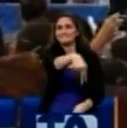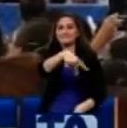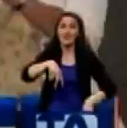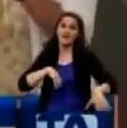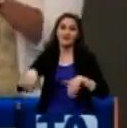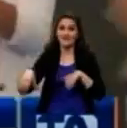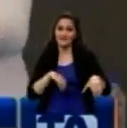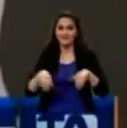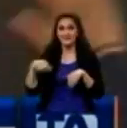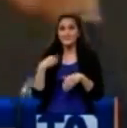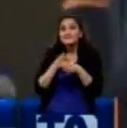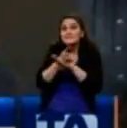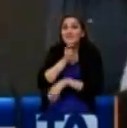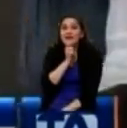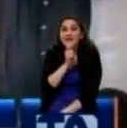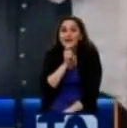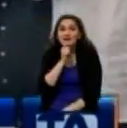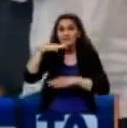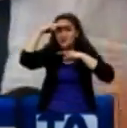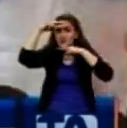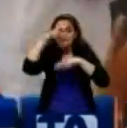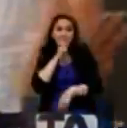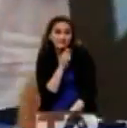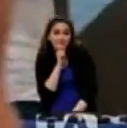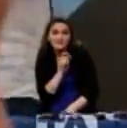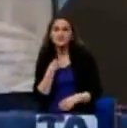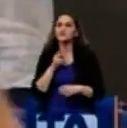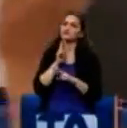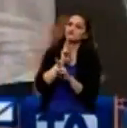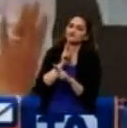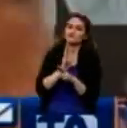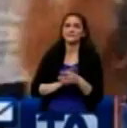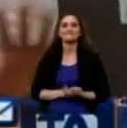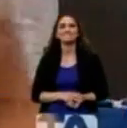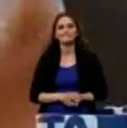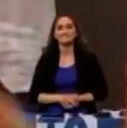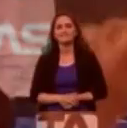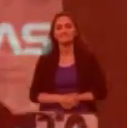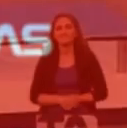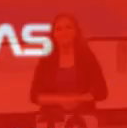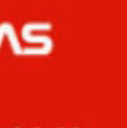conversatorio con la prensa nacional y otros medios locales Luisa María Heredia 24